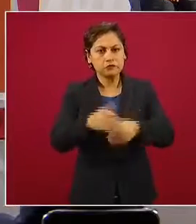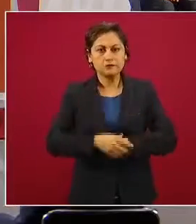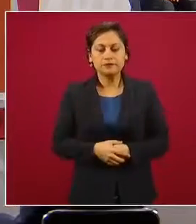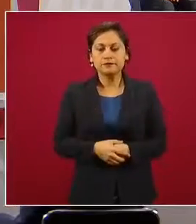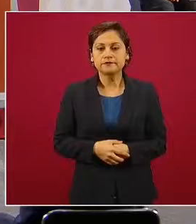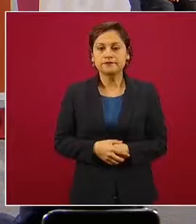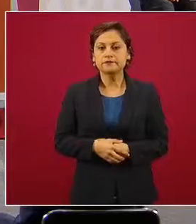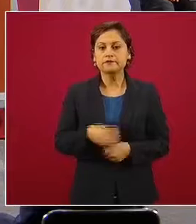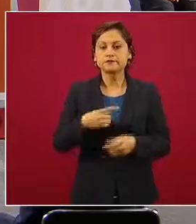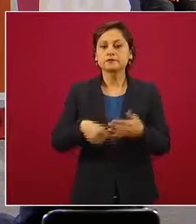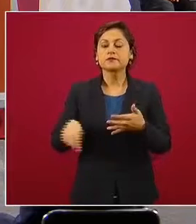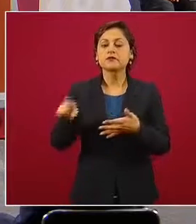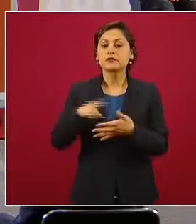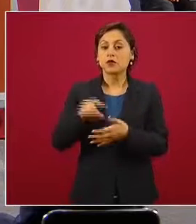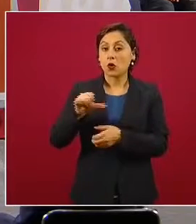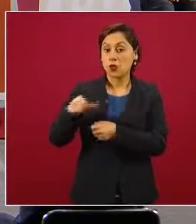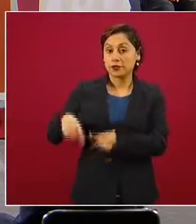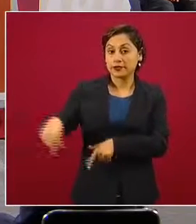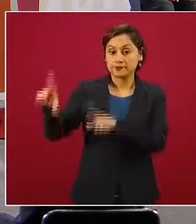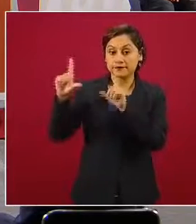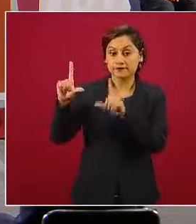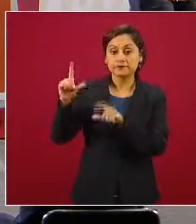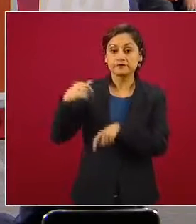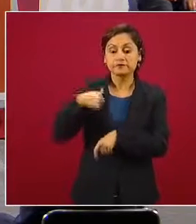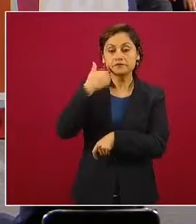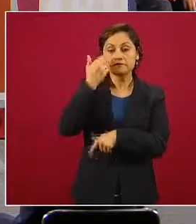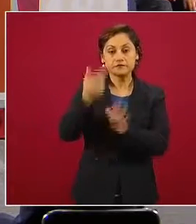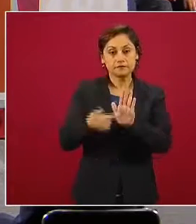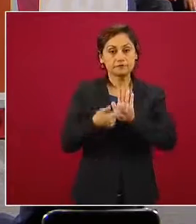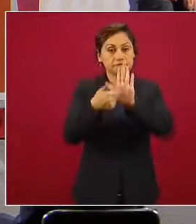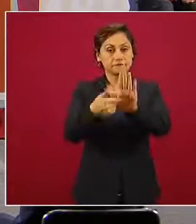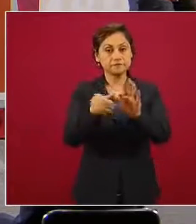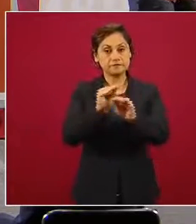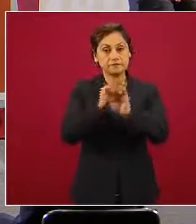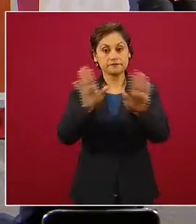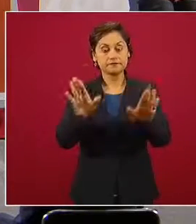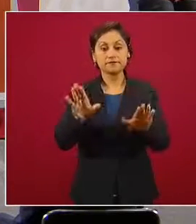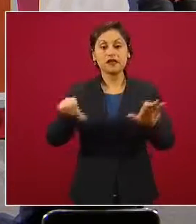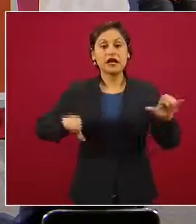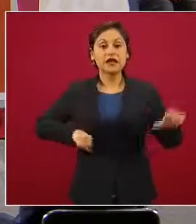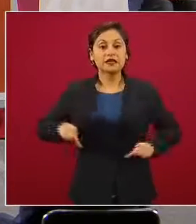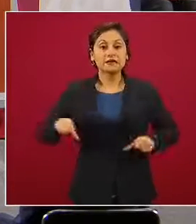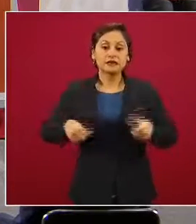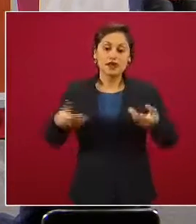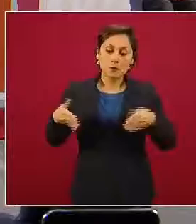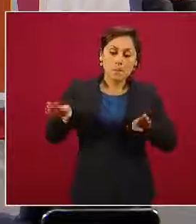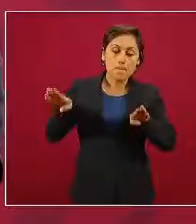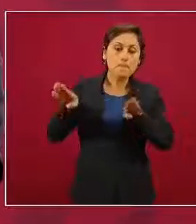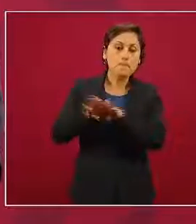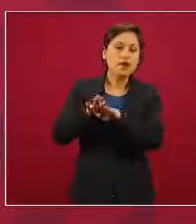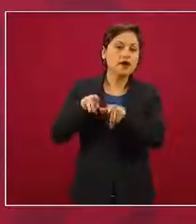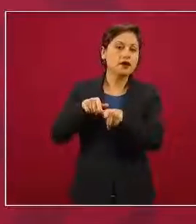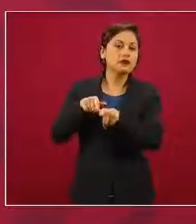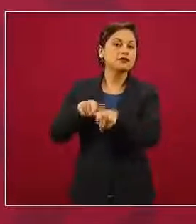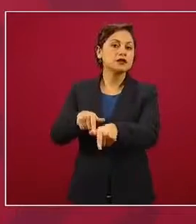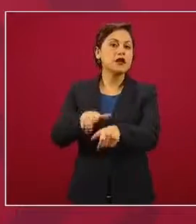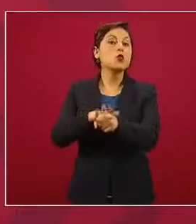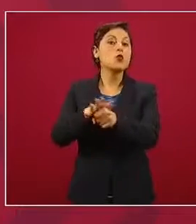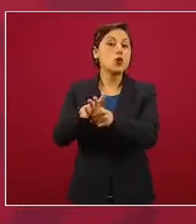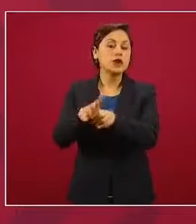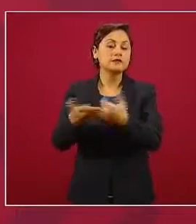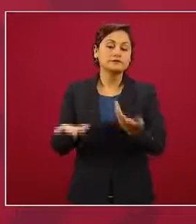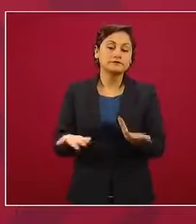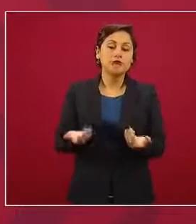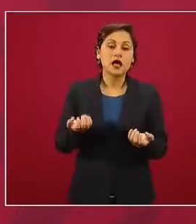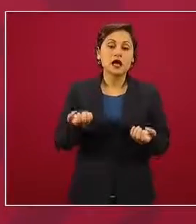diapositiva, que es la que también quiero dejar clara, son las actividades suspendidas. Los gimnasios,